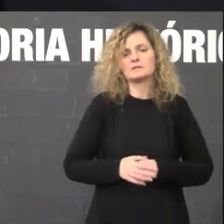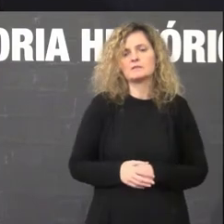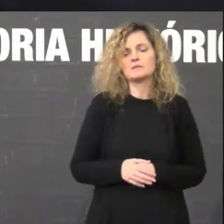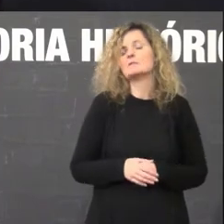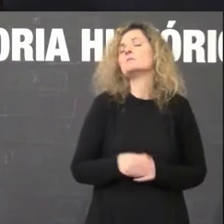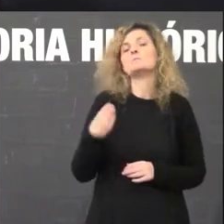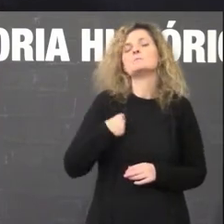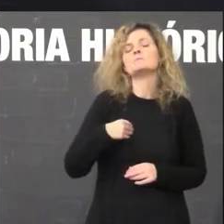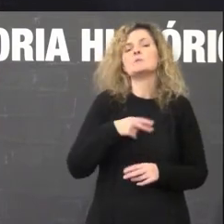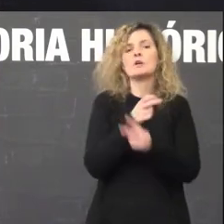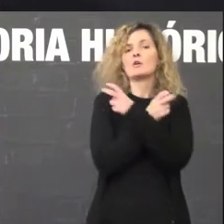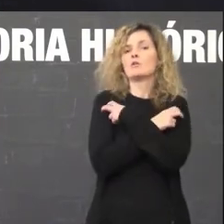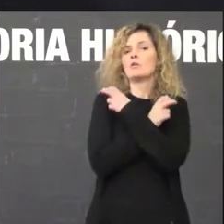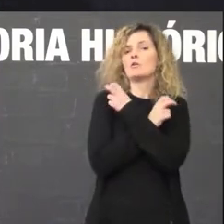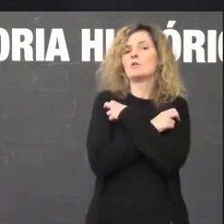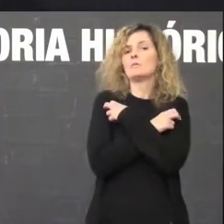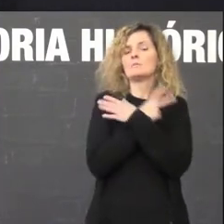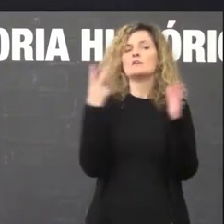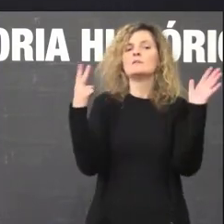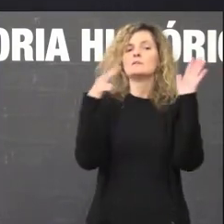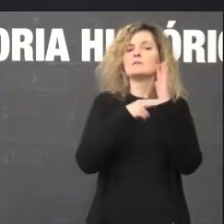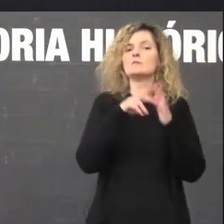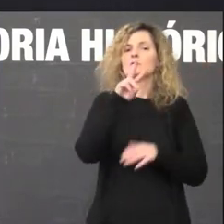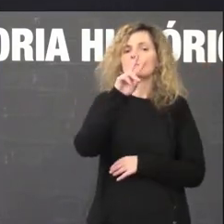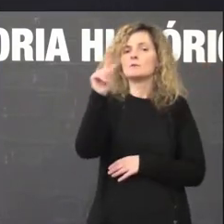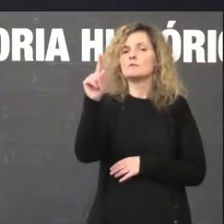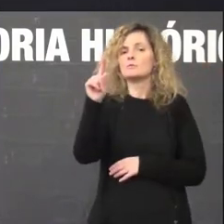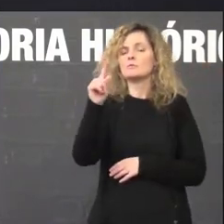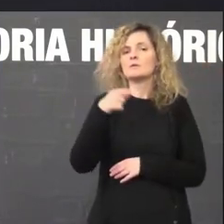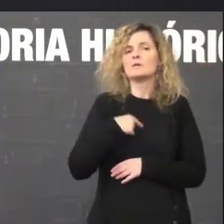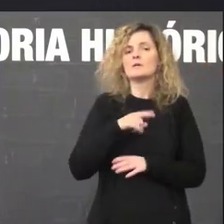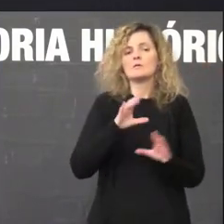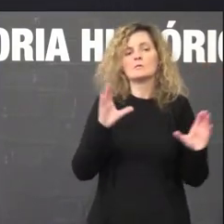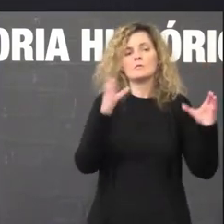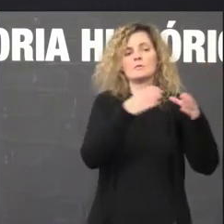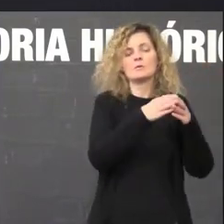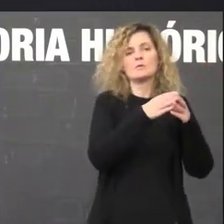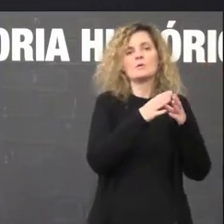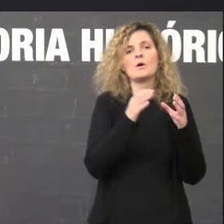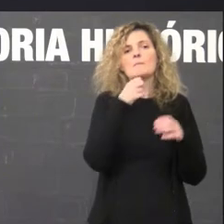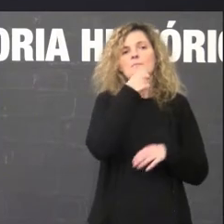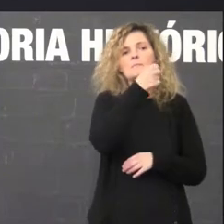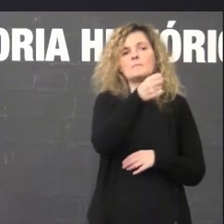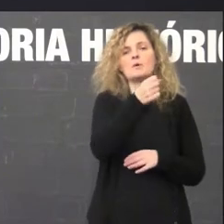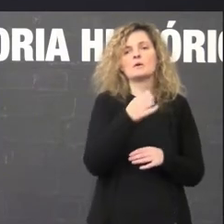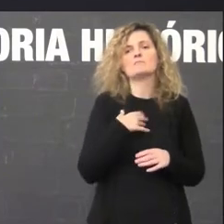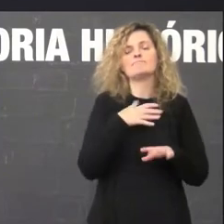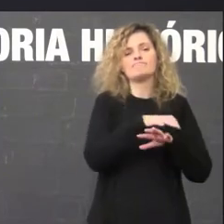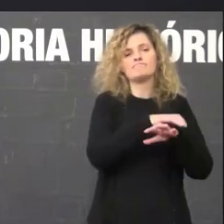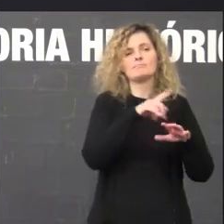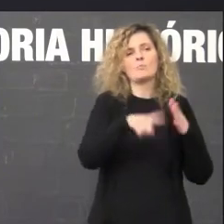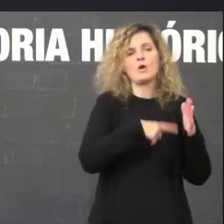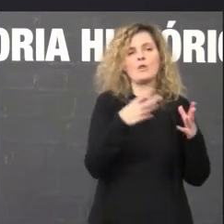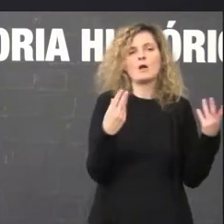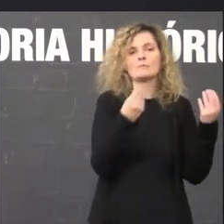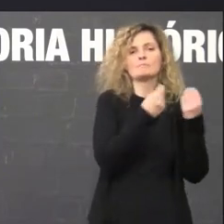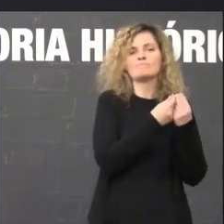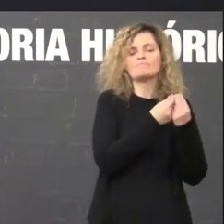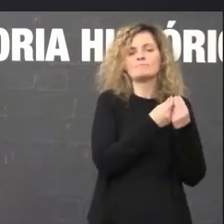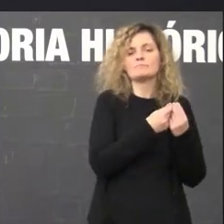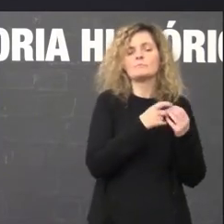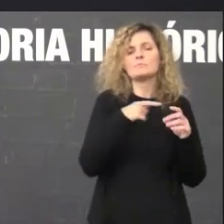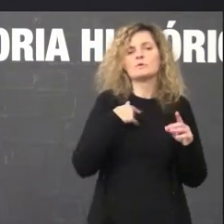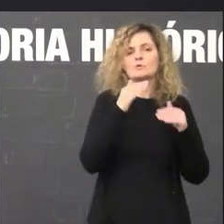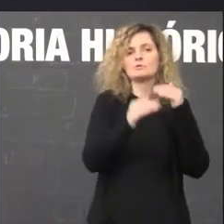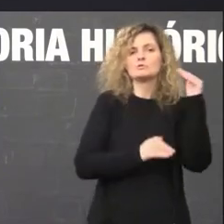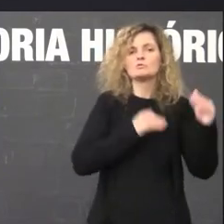nombreime en novembro de 2021 unha enmienda conxunta do PSOE e demais de Podemos que pretendía superar